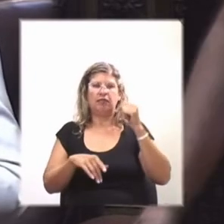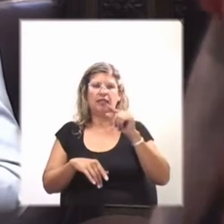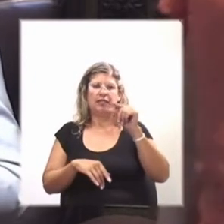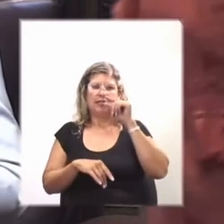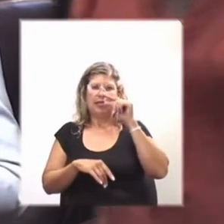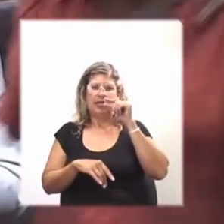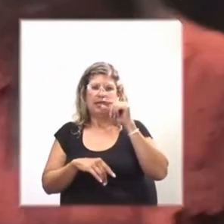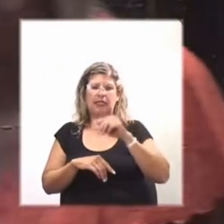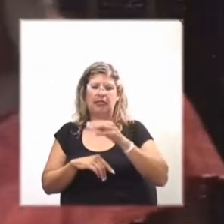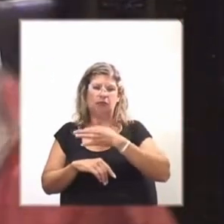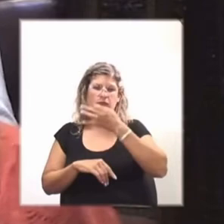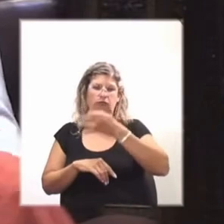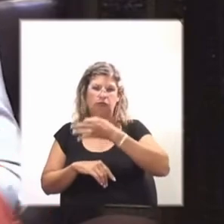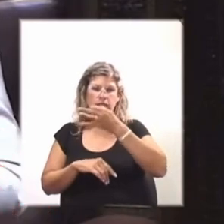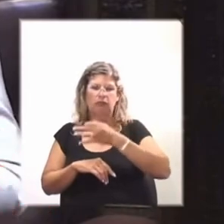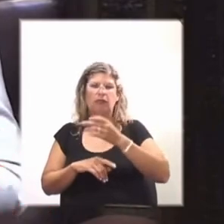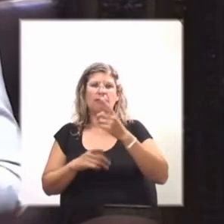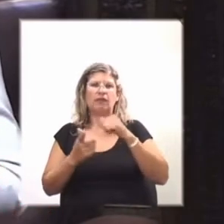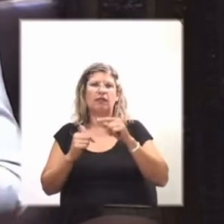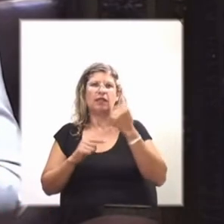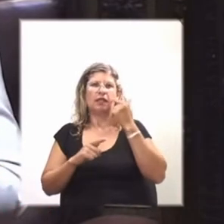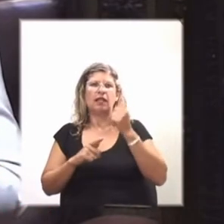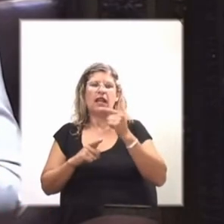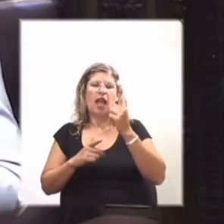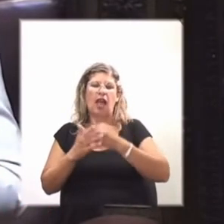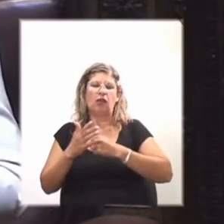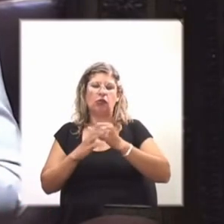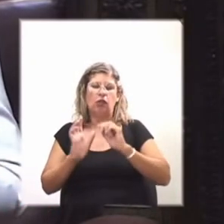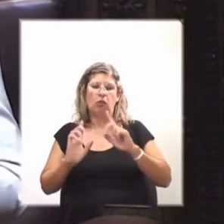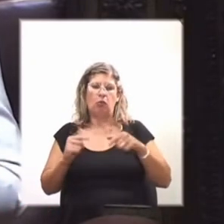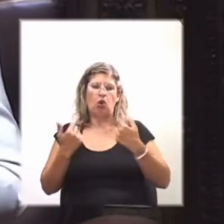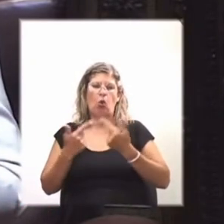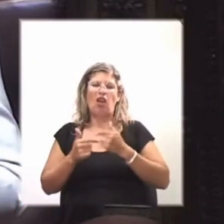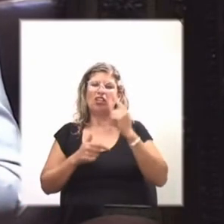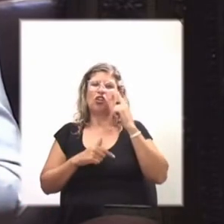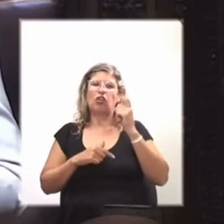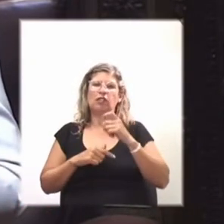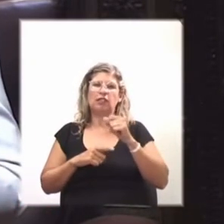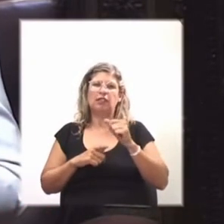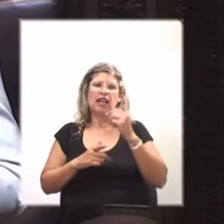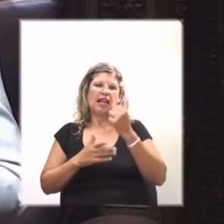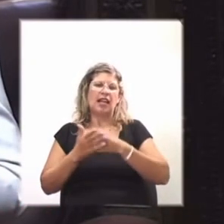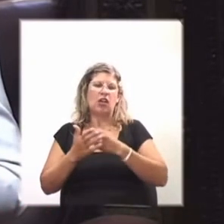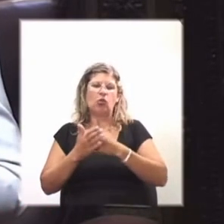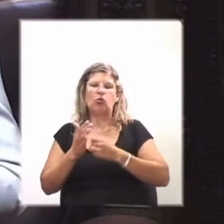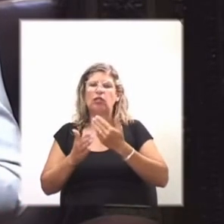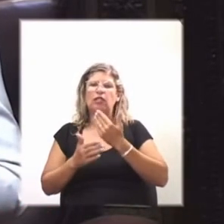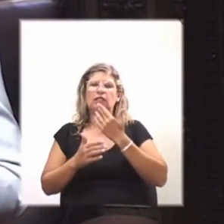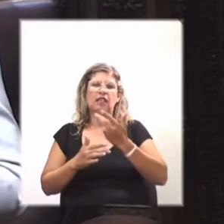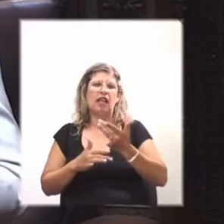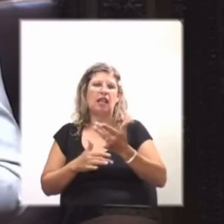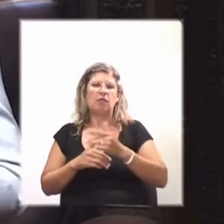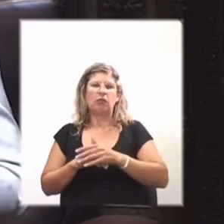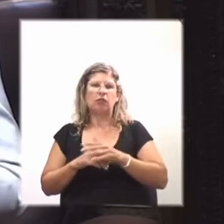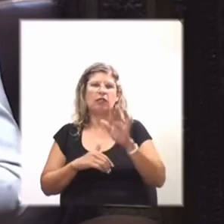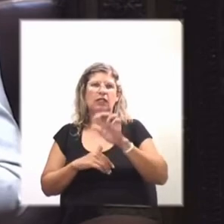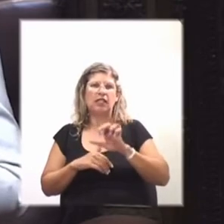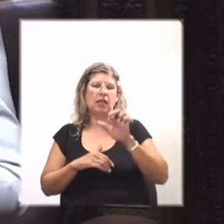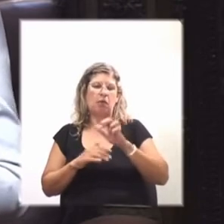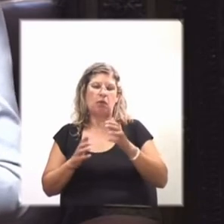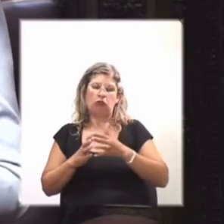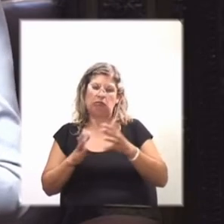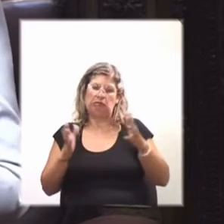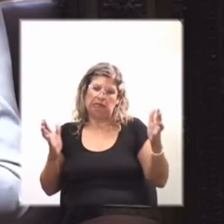más terminaba a luchar por nuestros ideales, que la lucha es hermosa y la empresa es